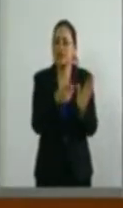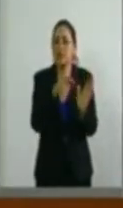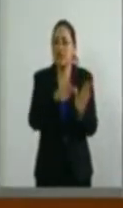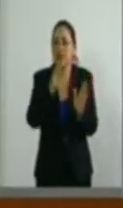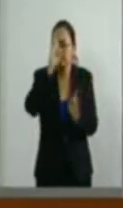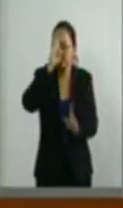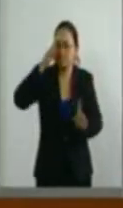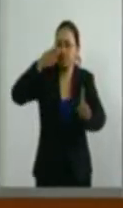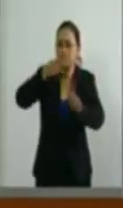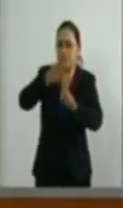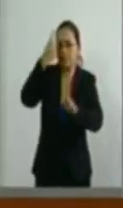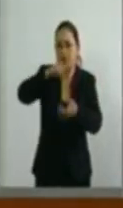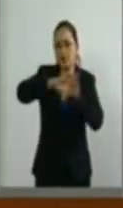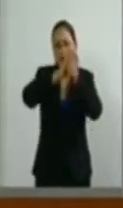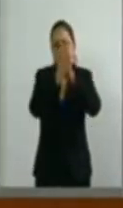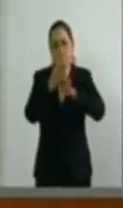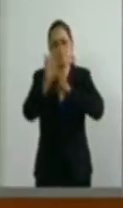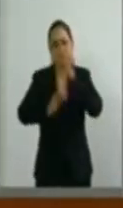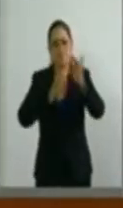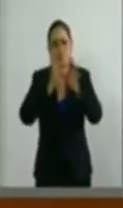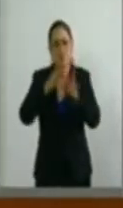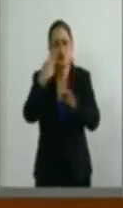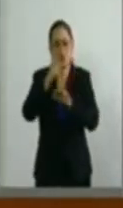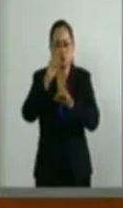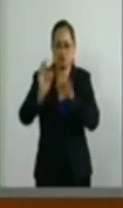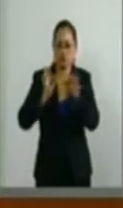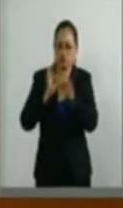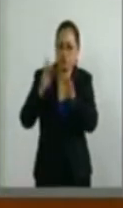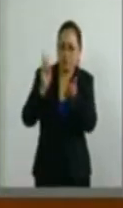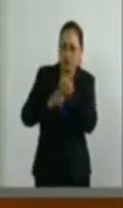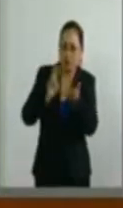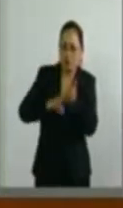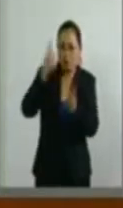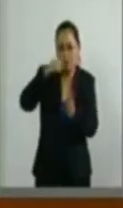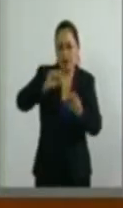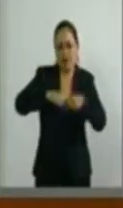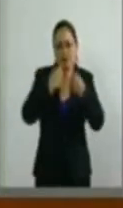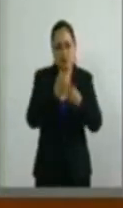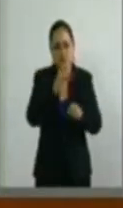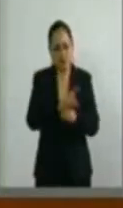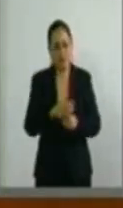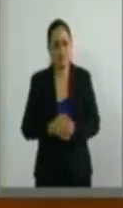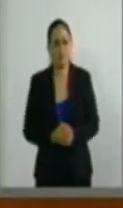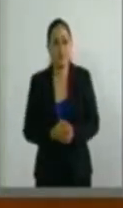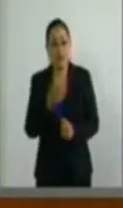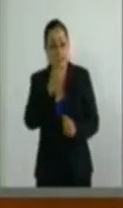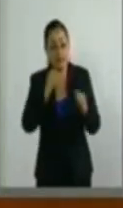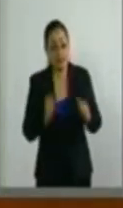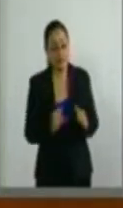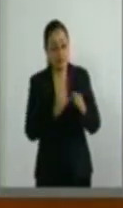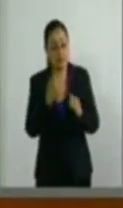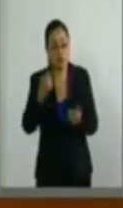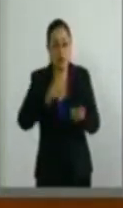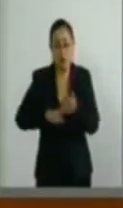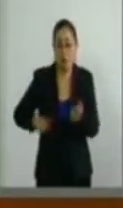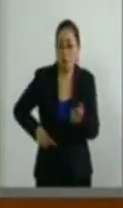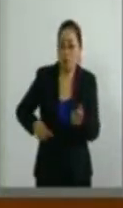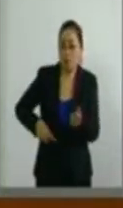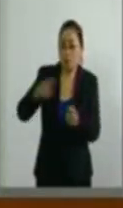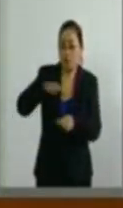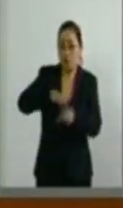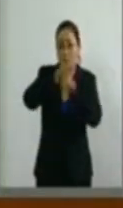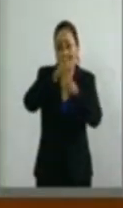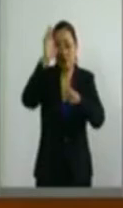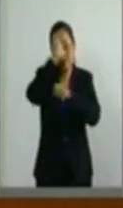reto de consolidar su legitimidad ante la sociedad, como la institución pública que en materia de